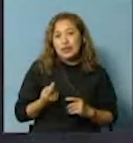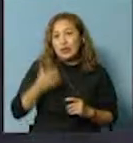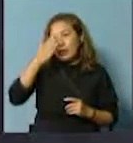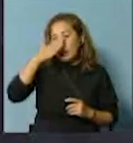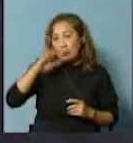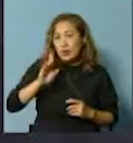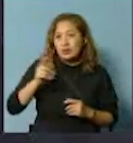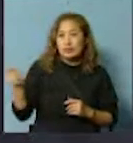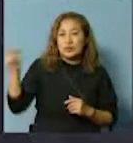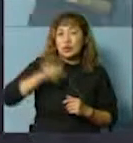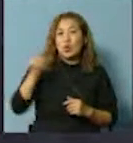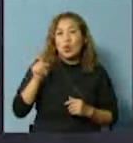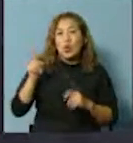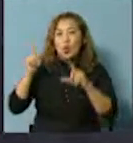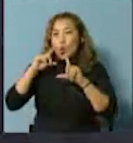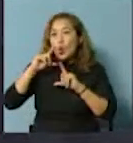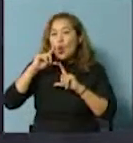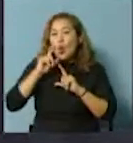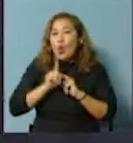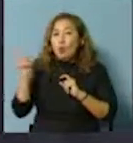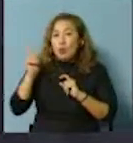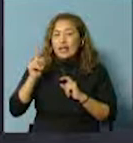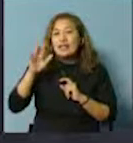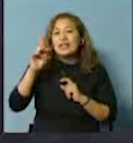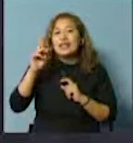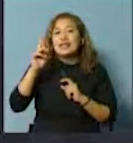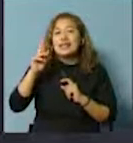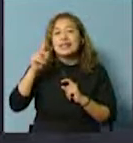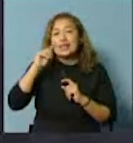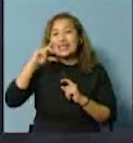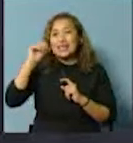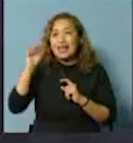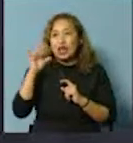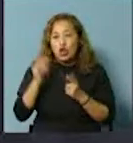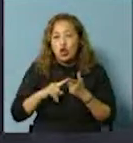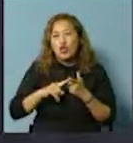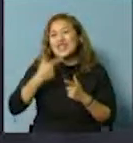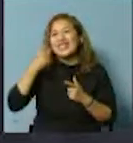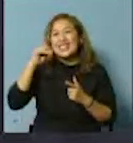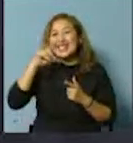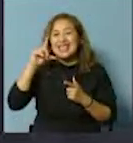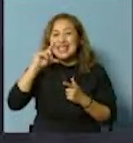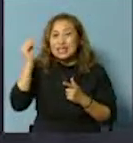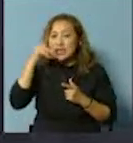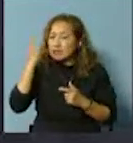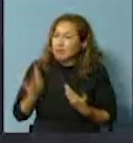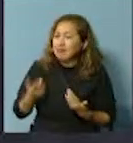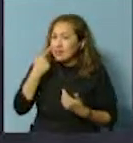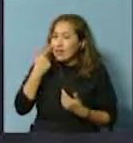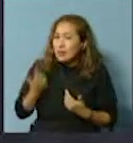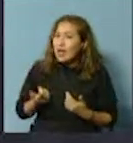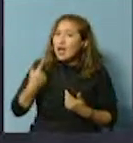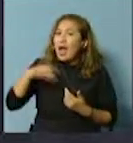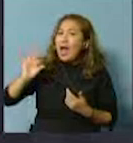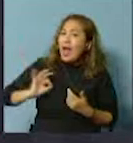después también está del movimiento popular jujeño ricardo guzmán y leonor si se mira como le suena a la gente que tiene unos